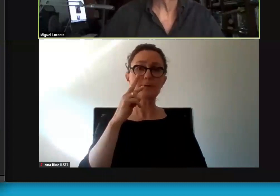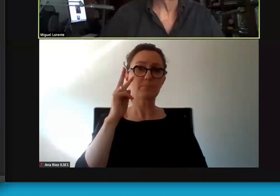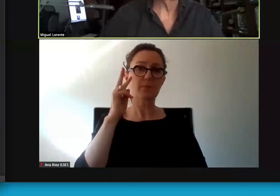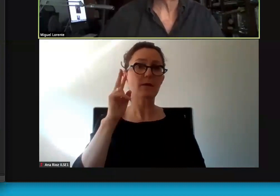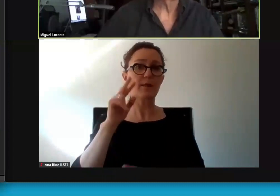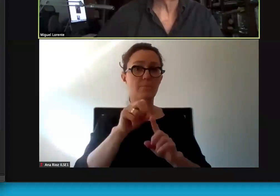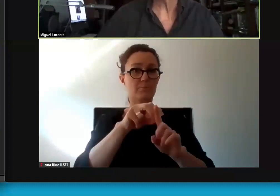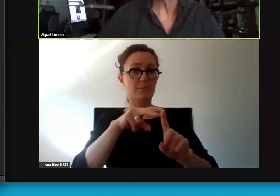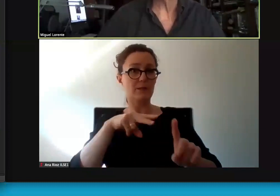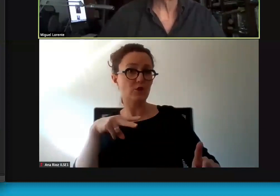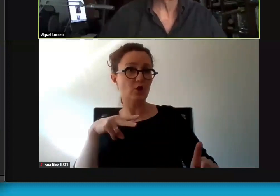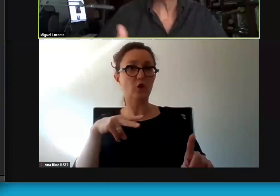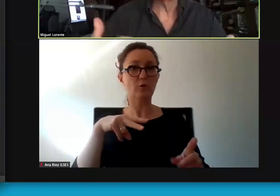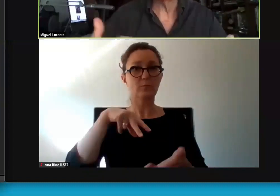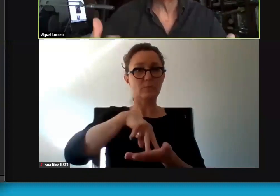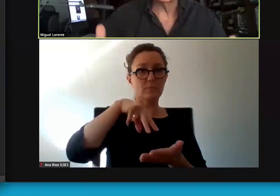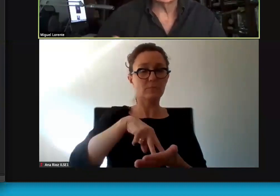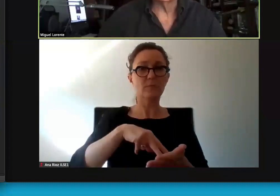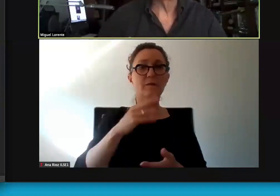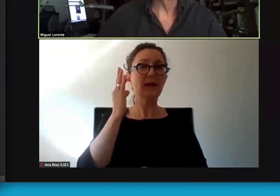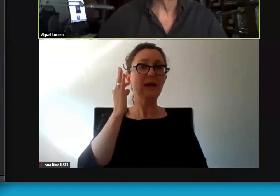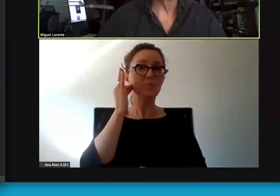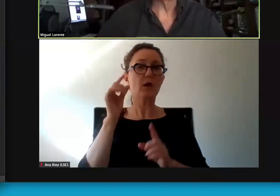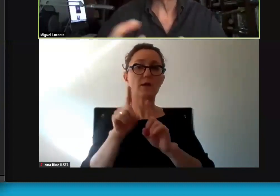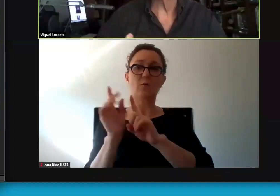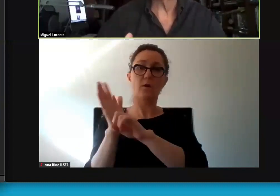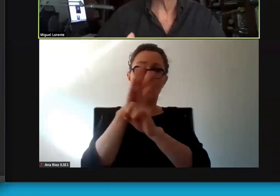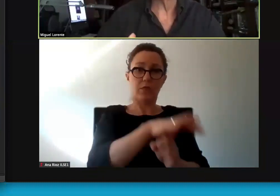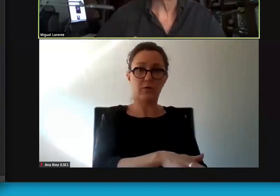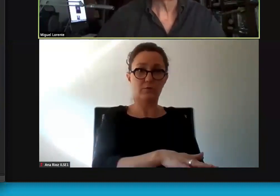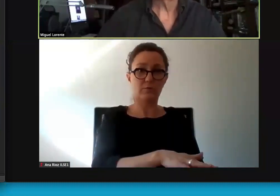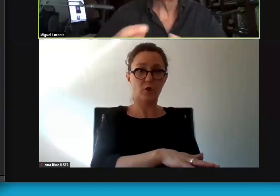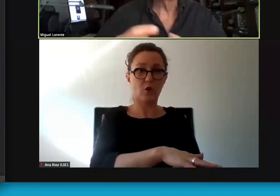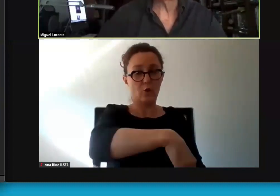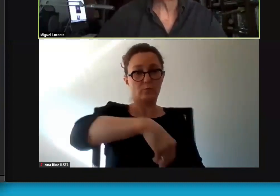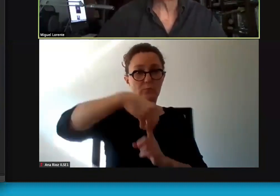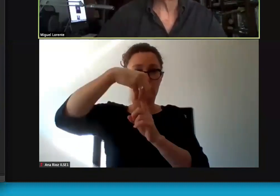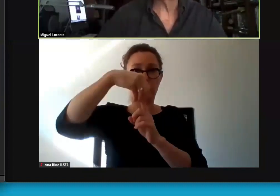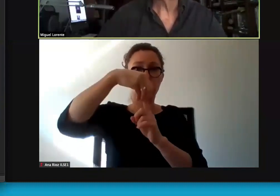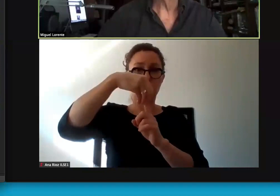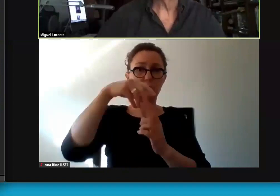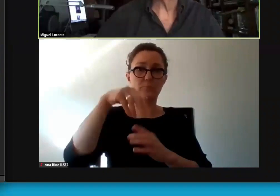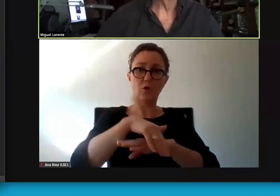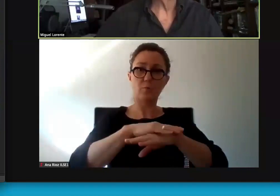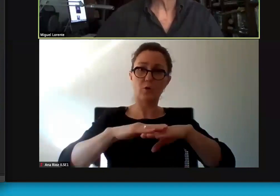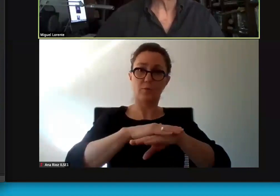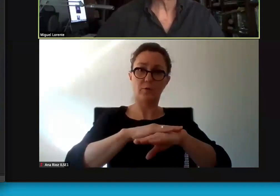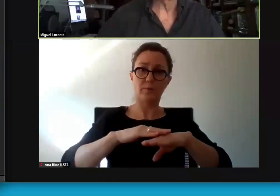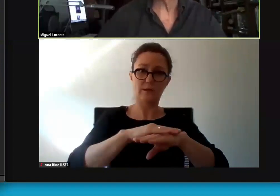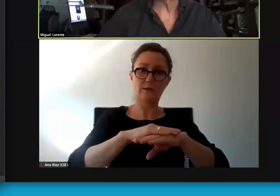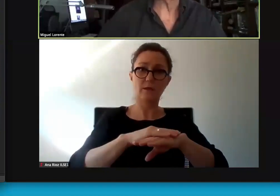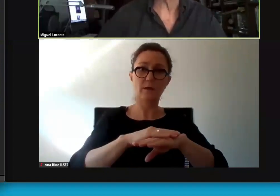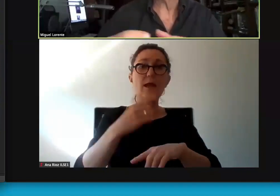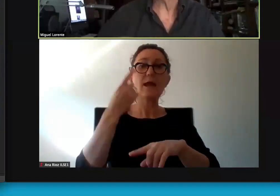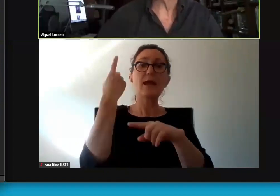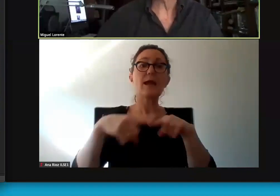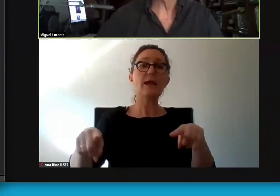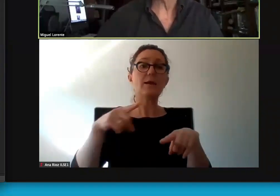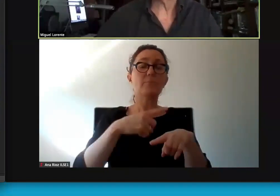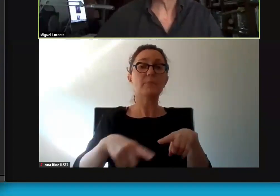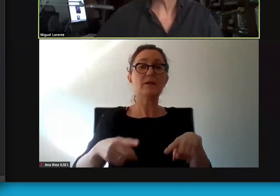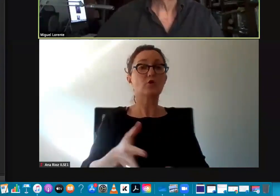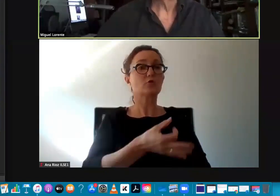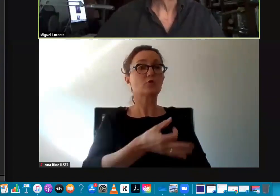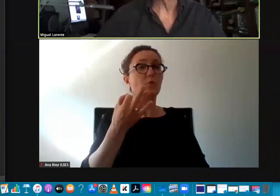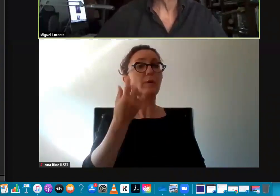el posicionamiento de las mujeres como parte de lo común, como parte de lo universal. Lo ha integrado como elementos adecuados para